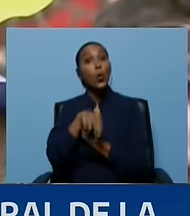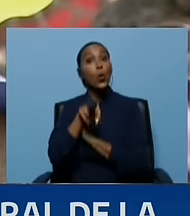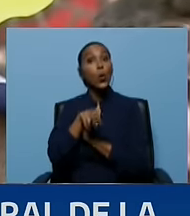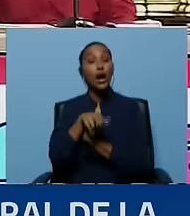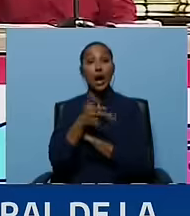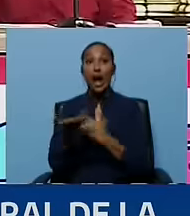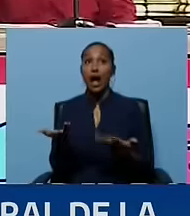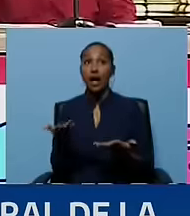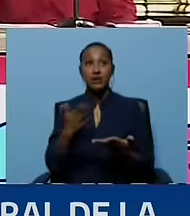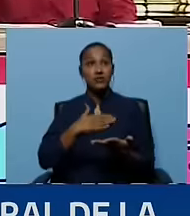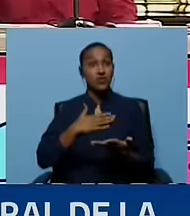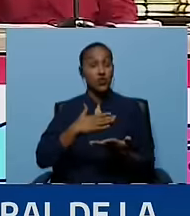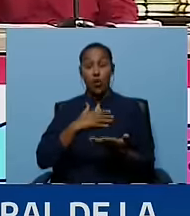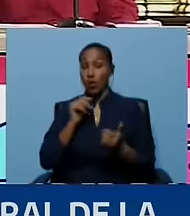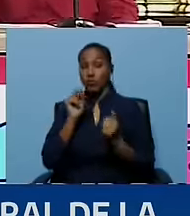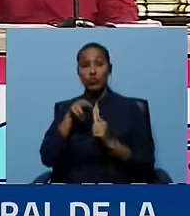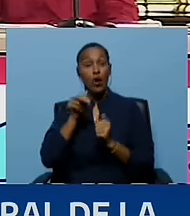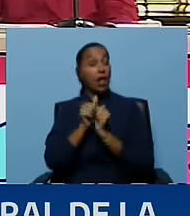Ni dormía.